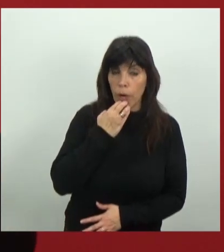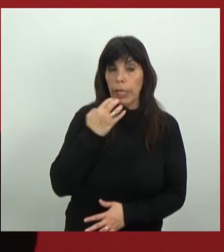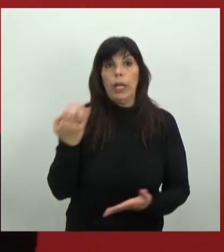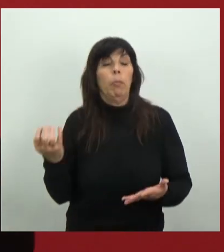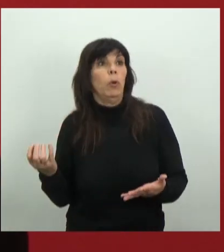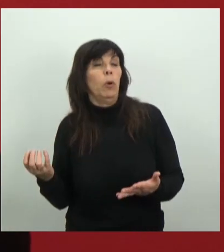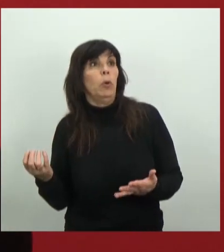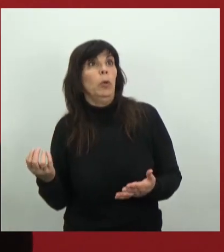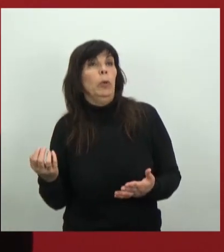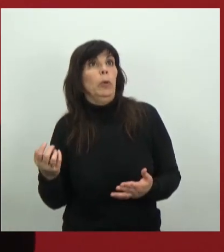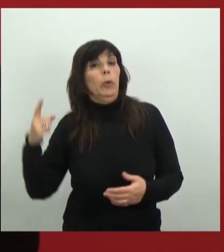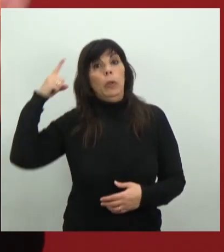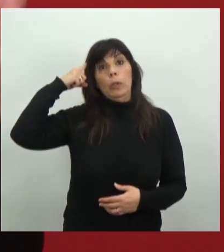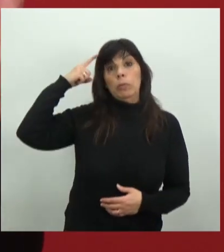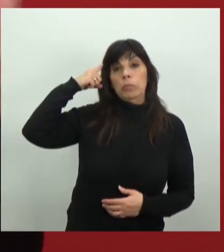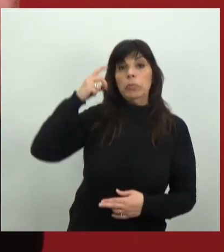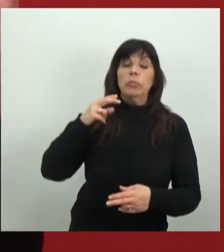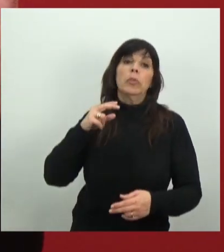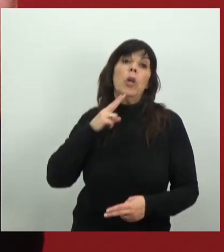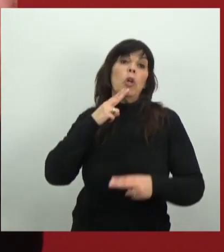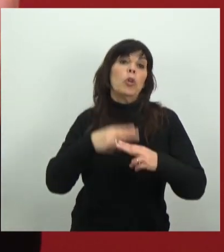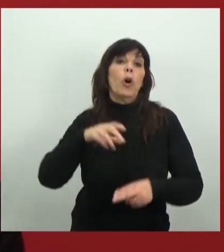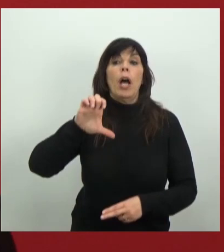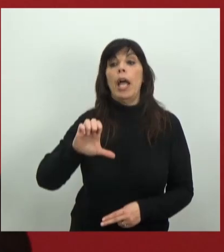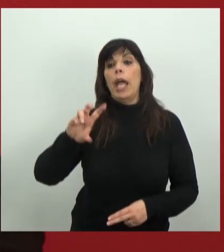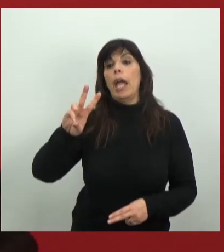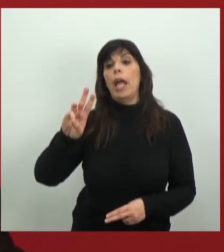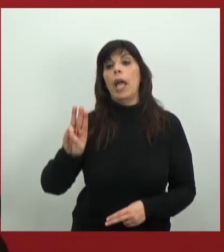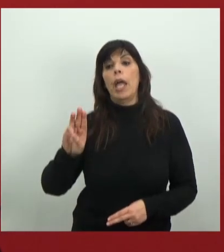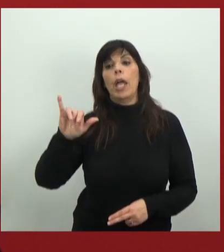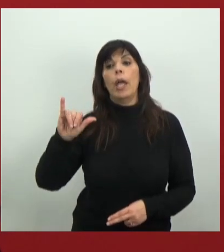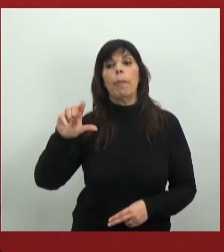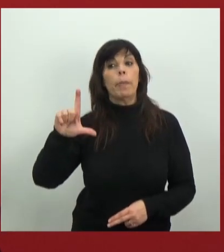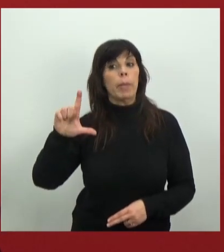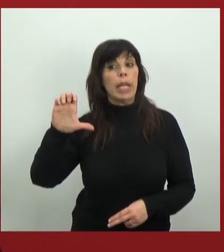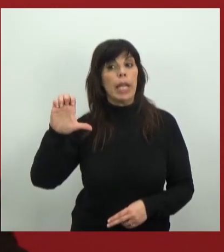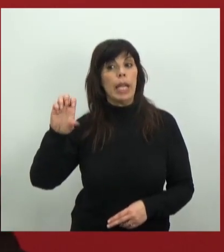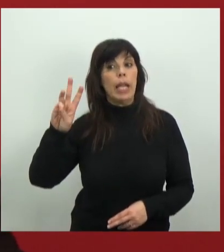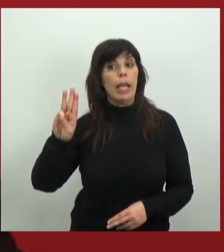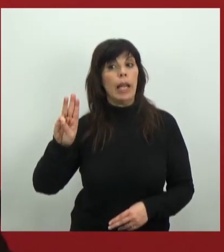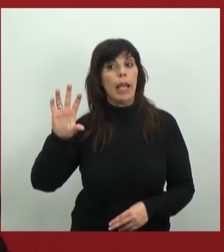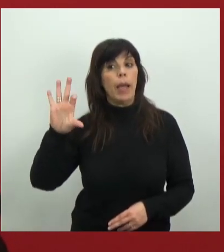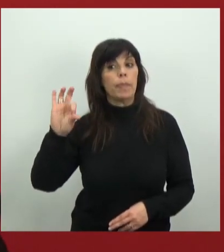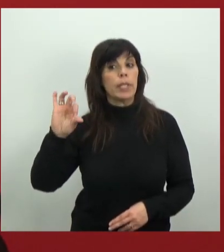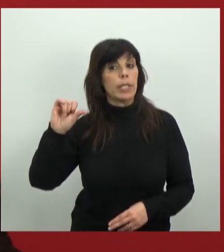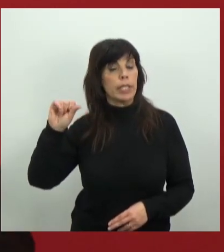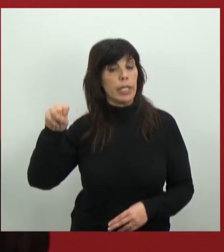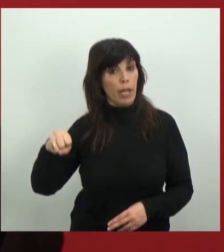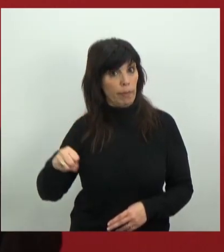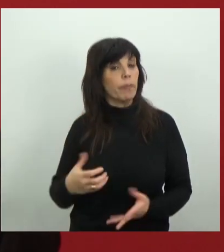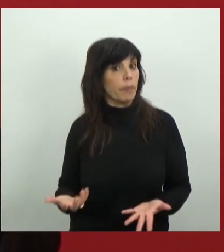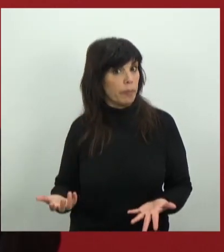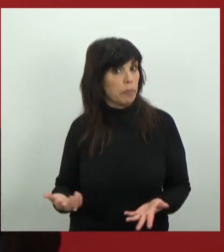ser una enfermedad epilepsia. Pero no tiene que ver nada con un poder diabólico. Pero hay poderes diabólicos